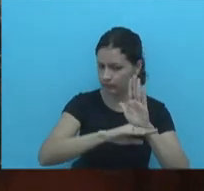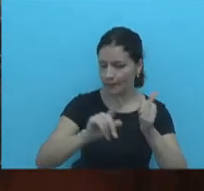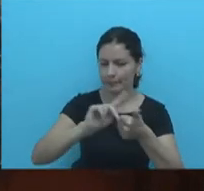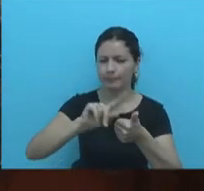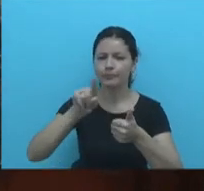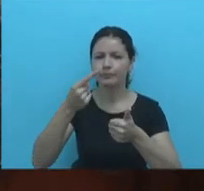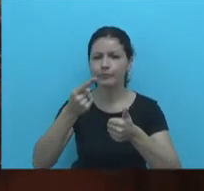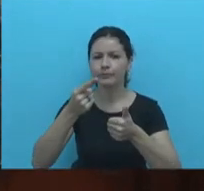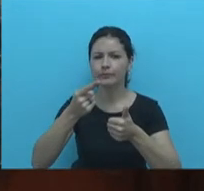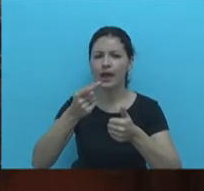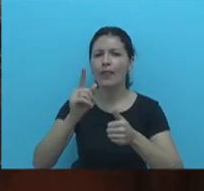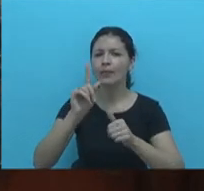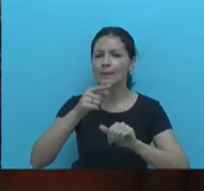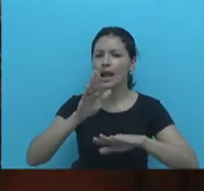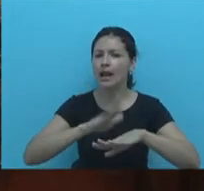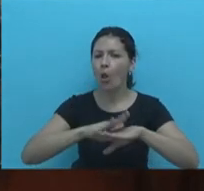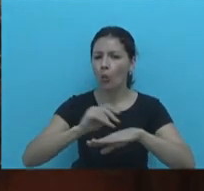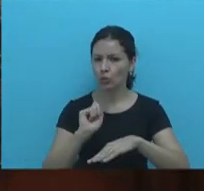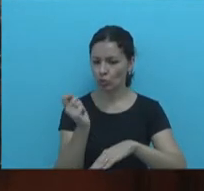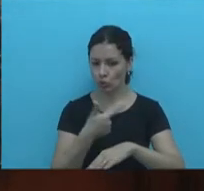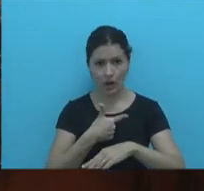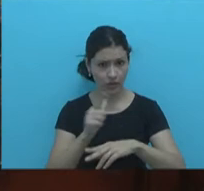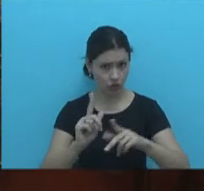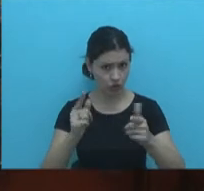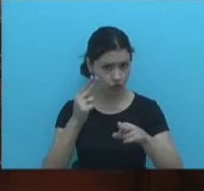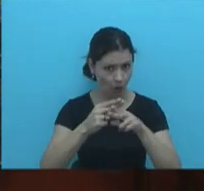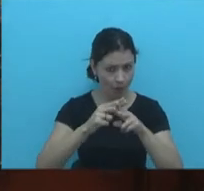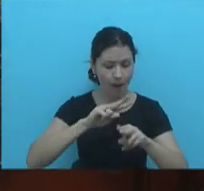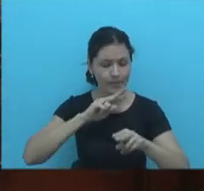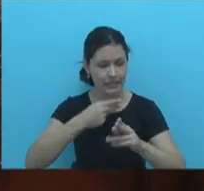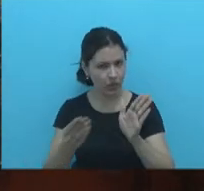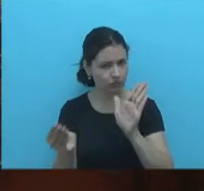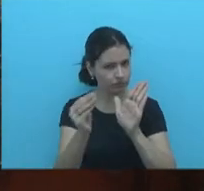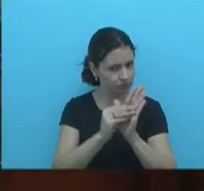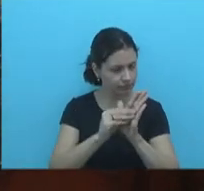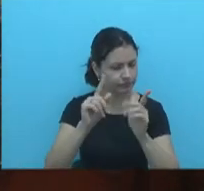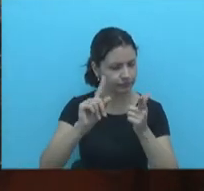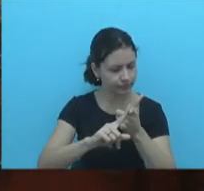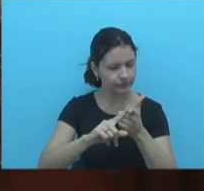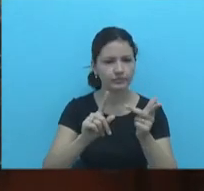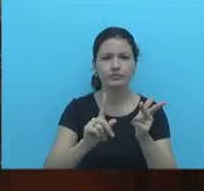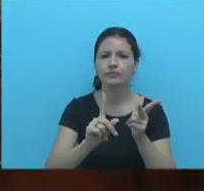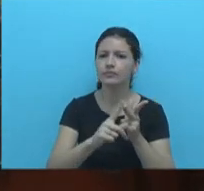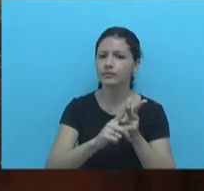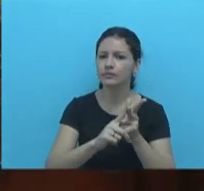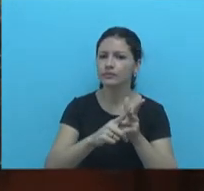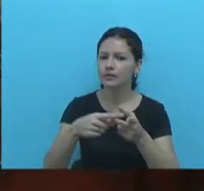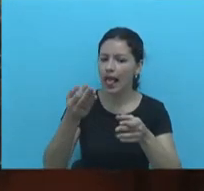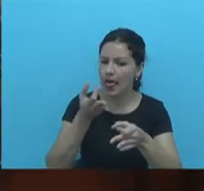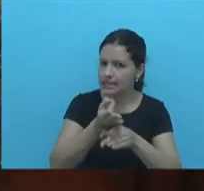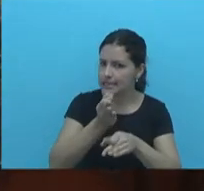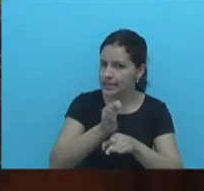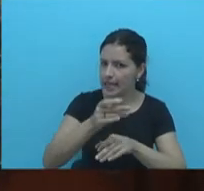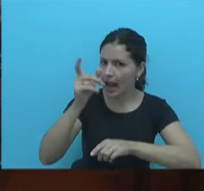identificar plenamente a los conductores de los vehículos de tracción a sangre animal, los que serán objeto del programa. 3. Capacitar a las